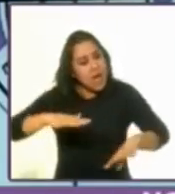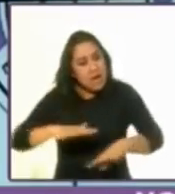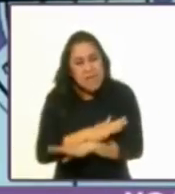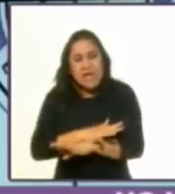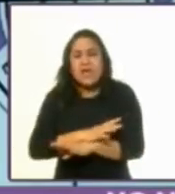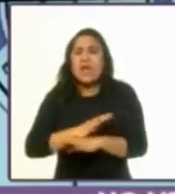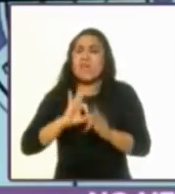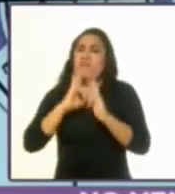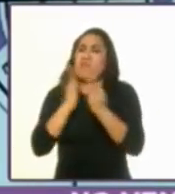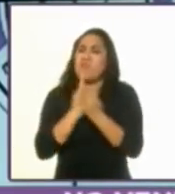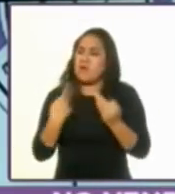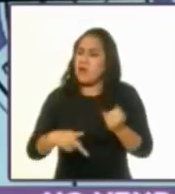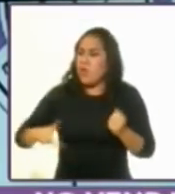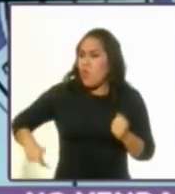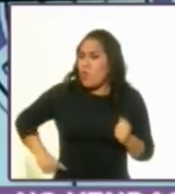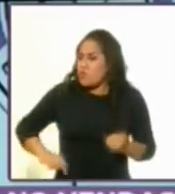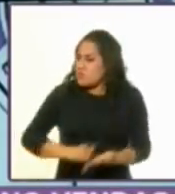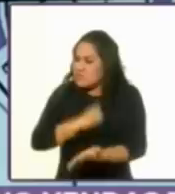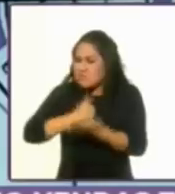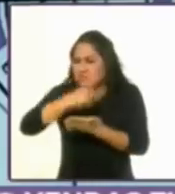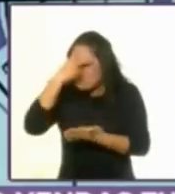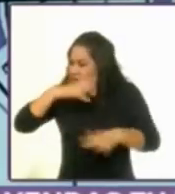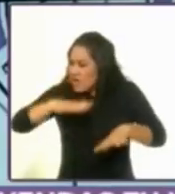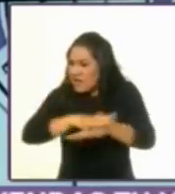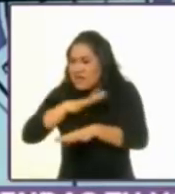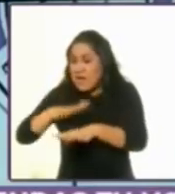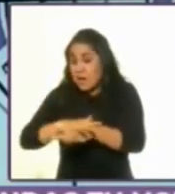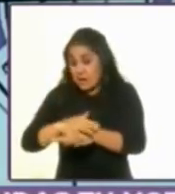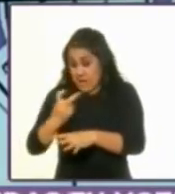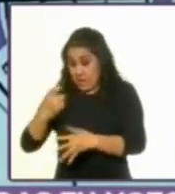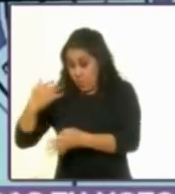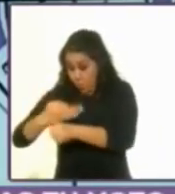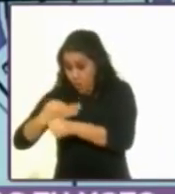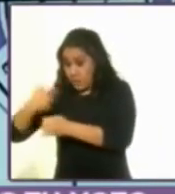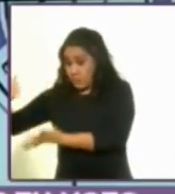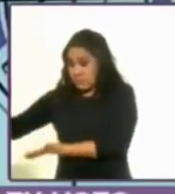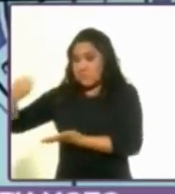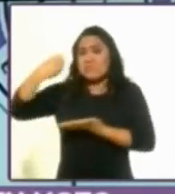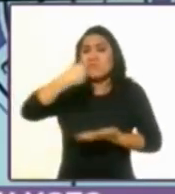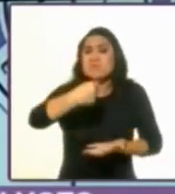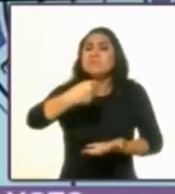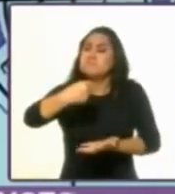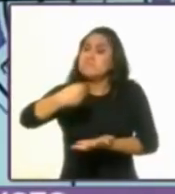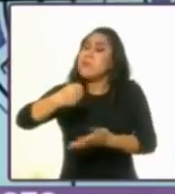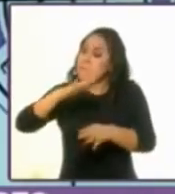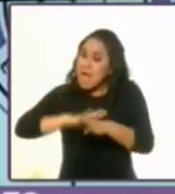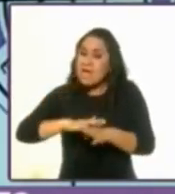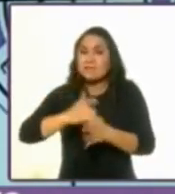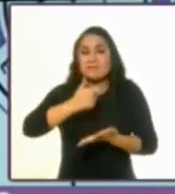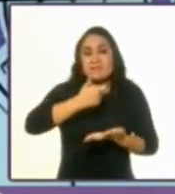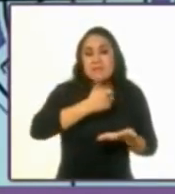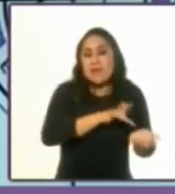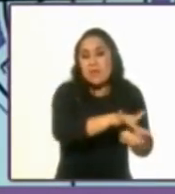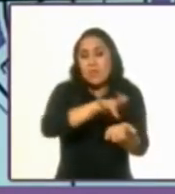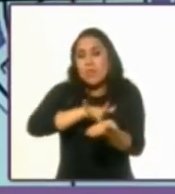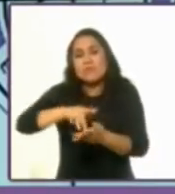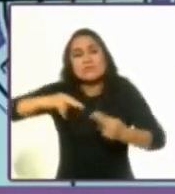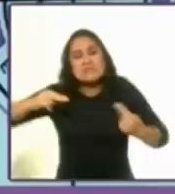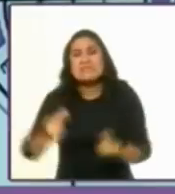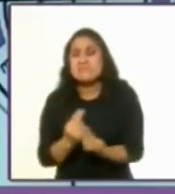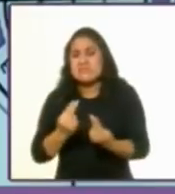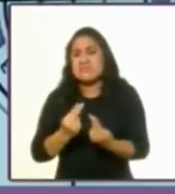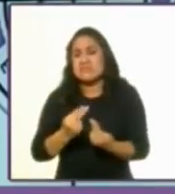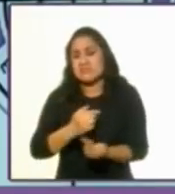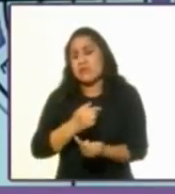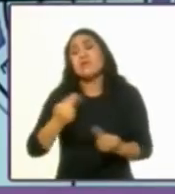forma de gobierno de méxico para que ese recurso público sea aplicado en lo que más necesita la ciudadanía necesitamos